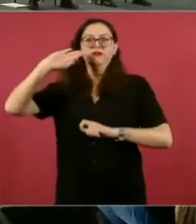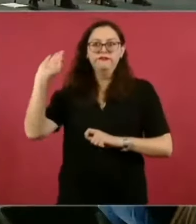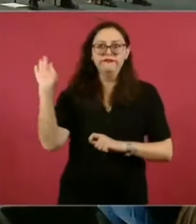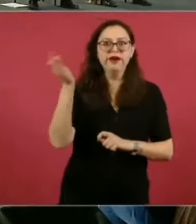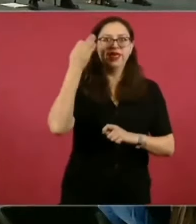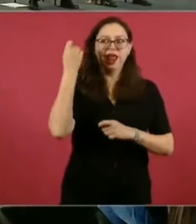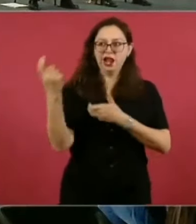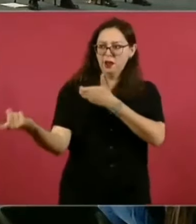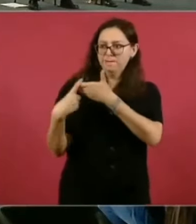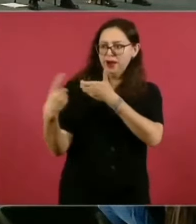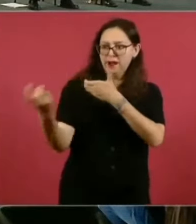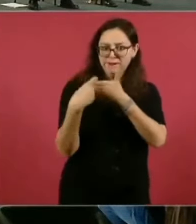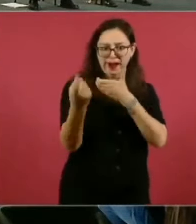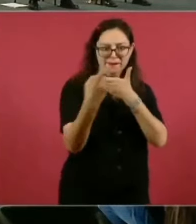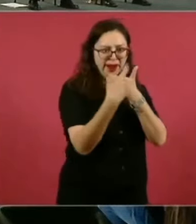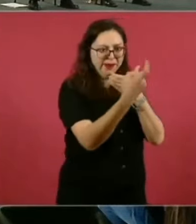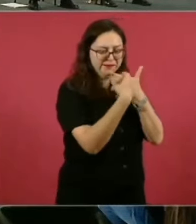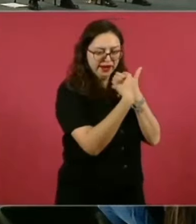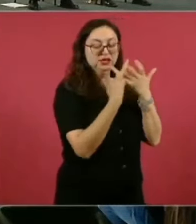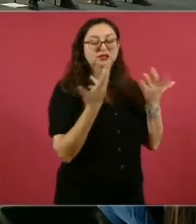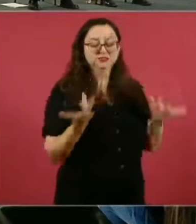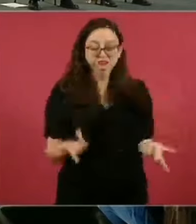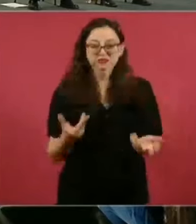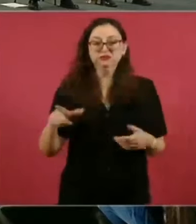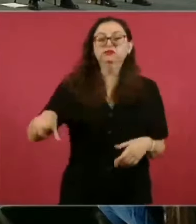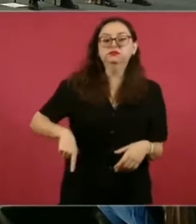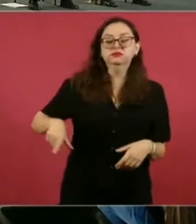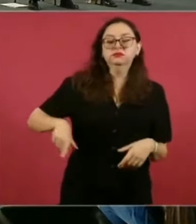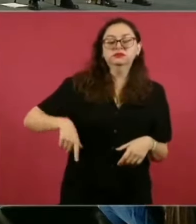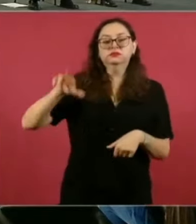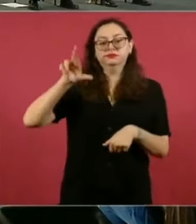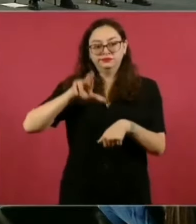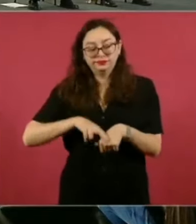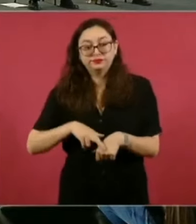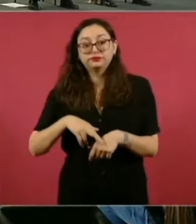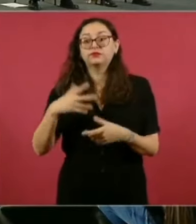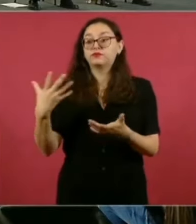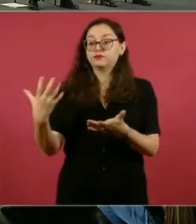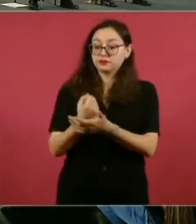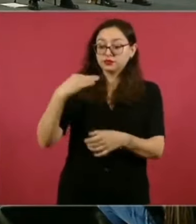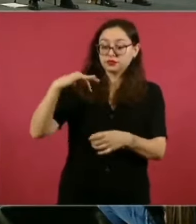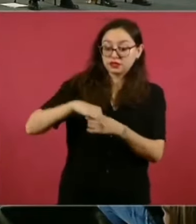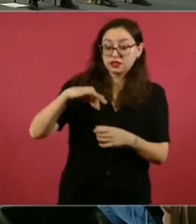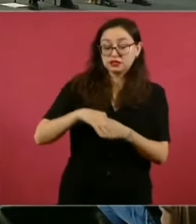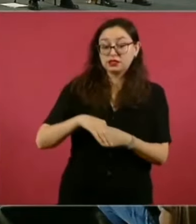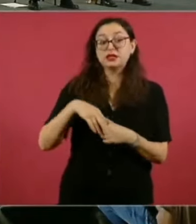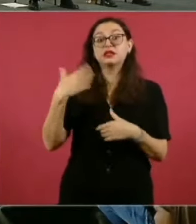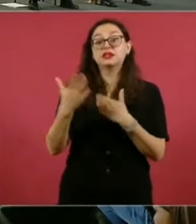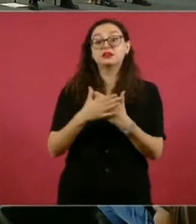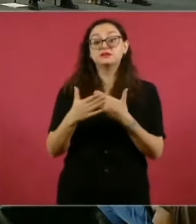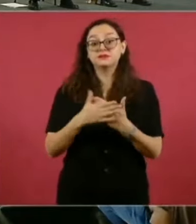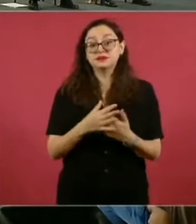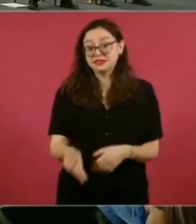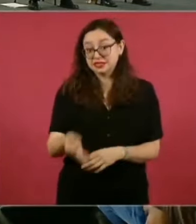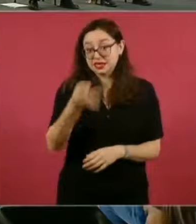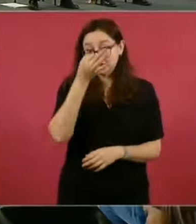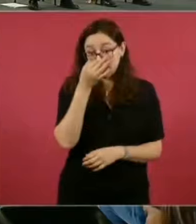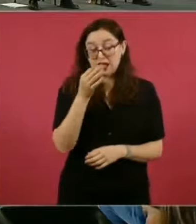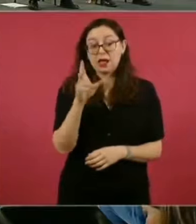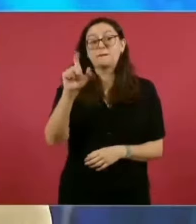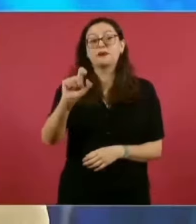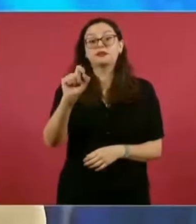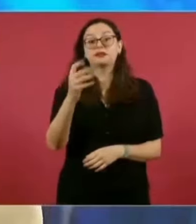electas de los estados ya federalizados, además del gobernador de Yucatán, que será el estado número 24, que se suma a